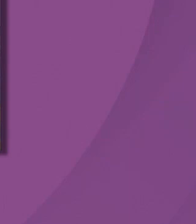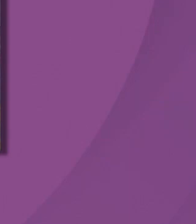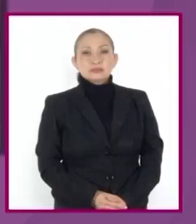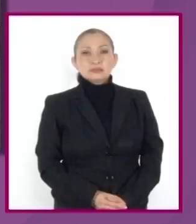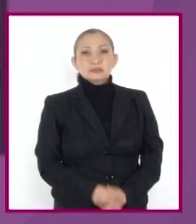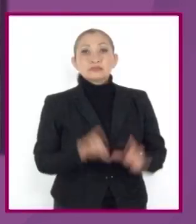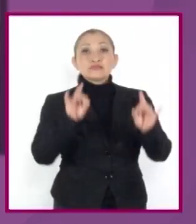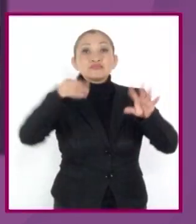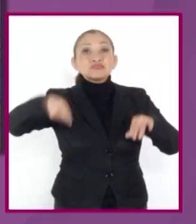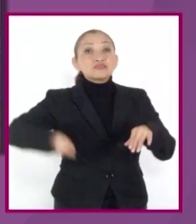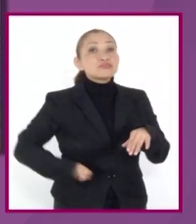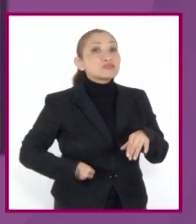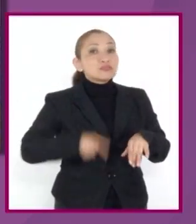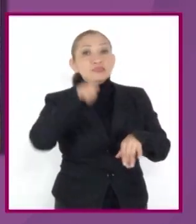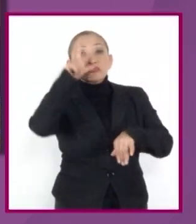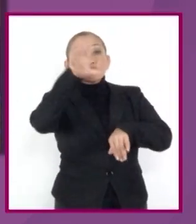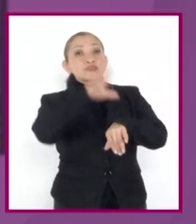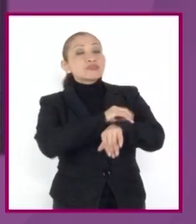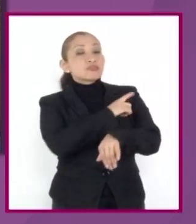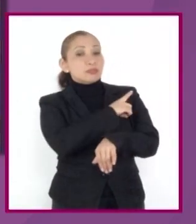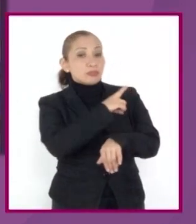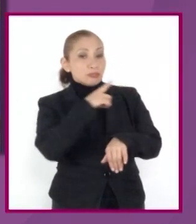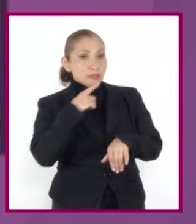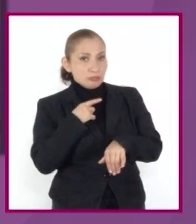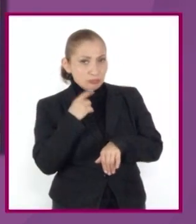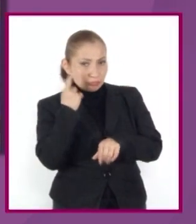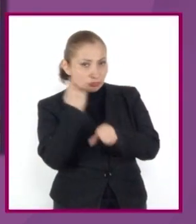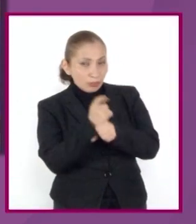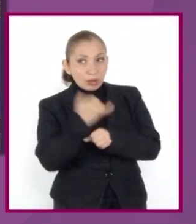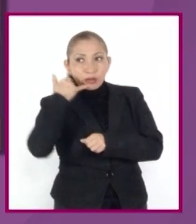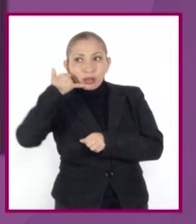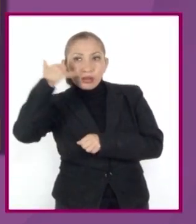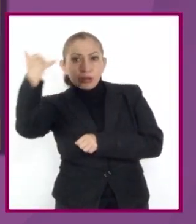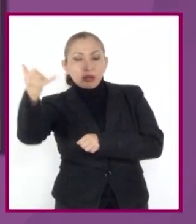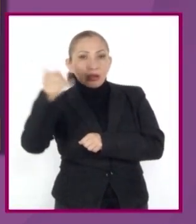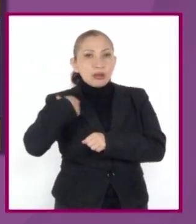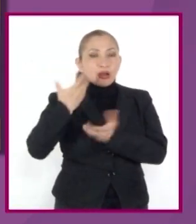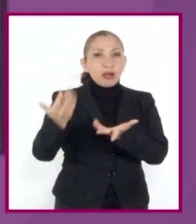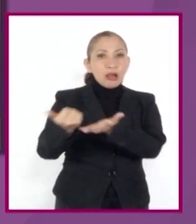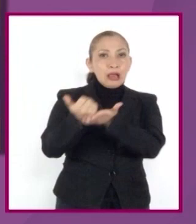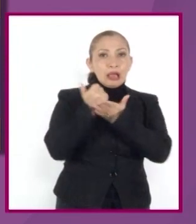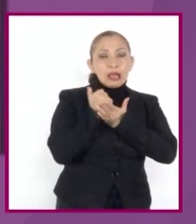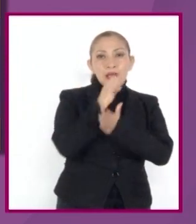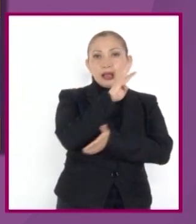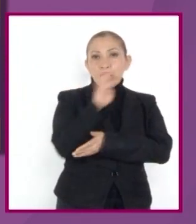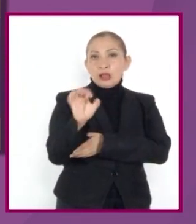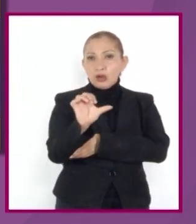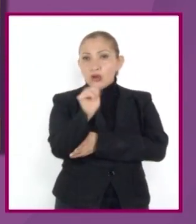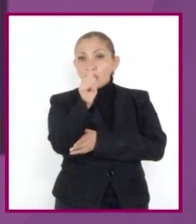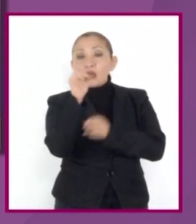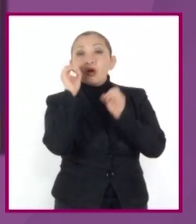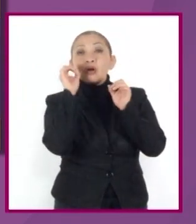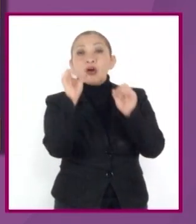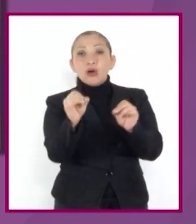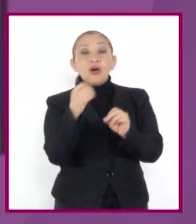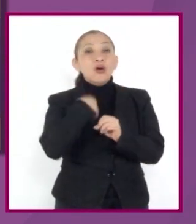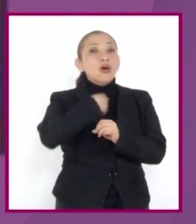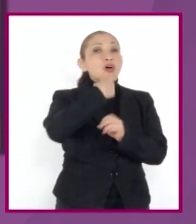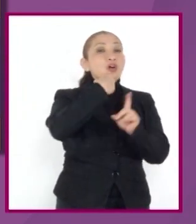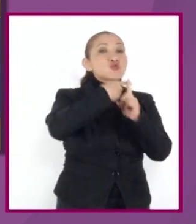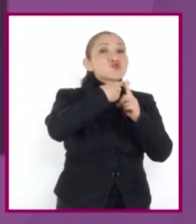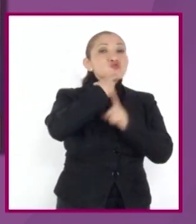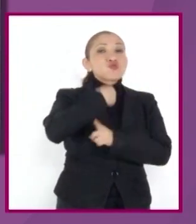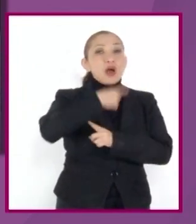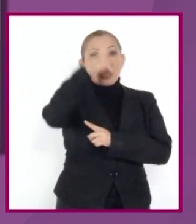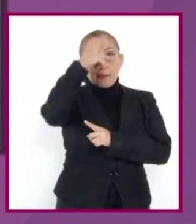Ante un accidente eléctrico debemos llamar al servicio de emergencia 911 o bien a la Cruz Roja